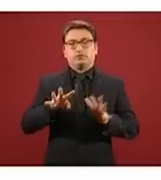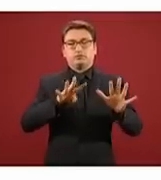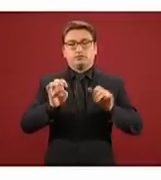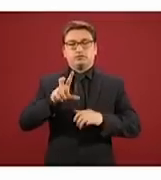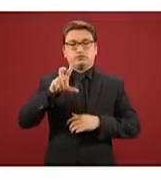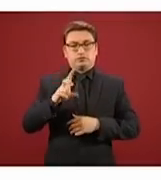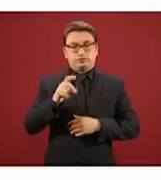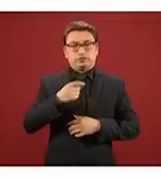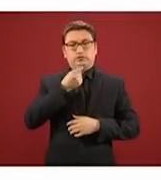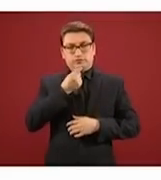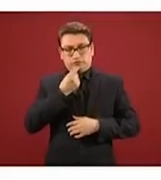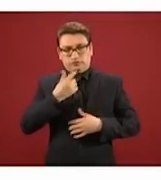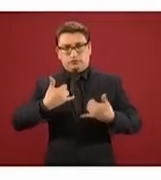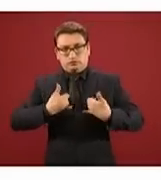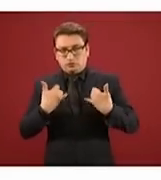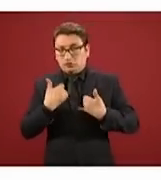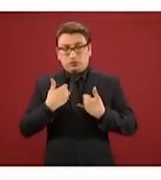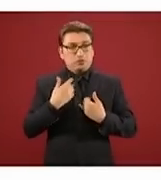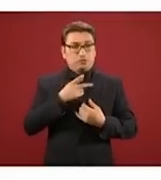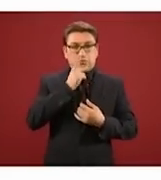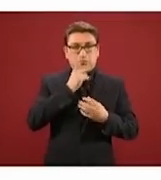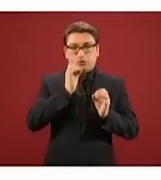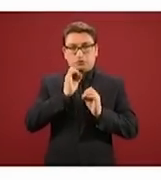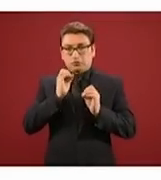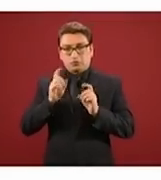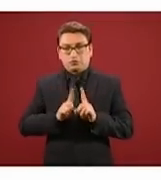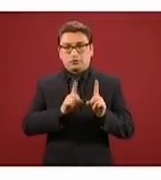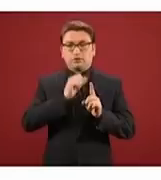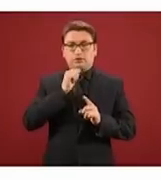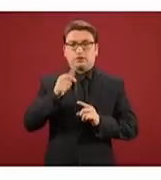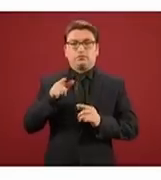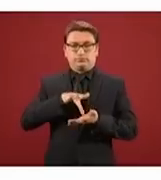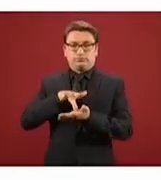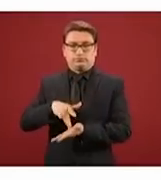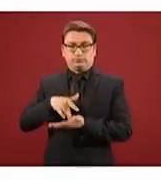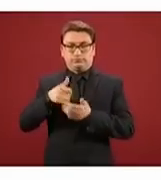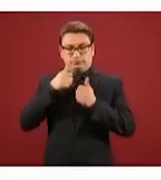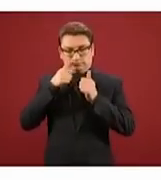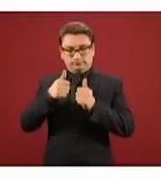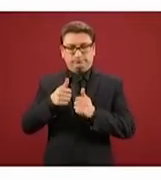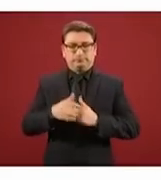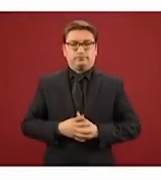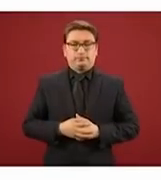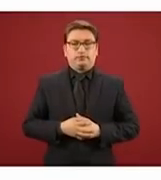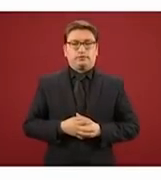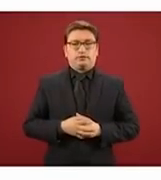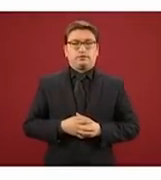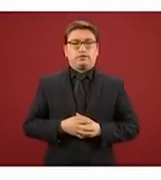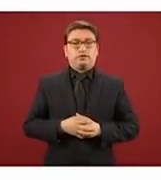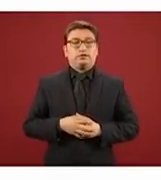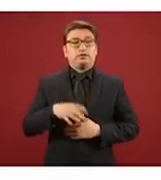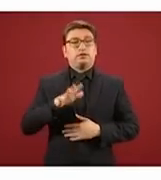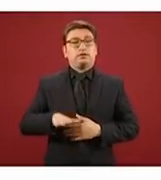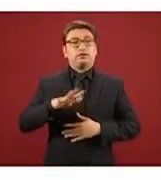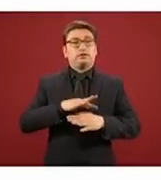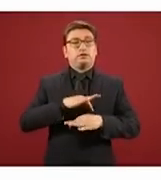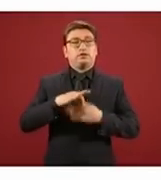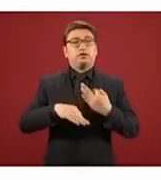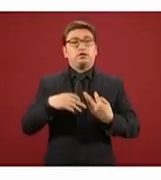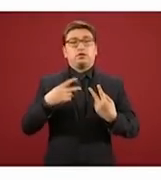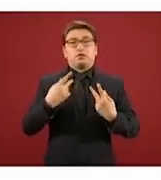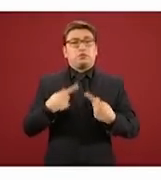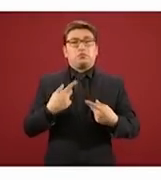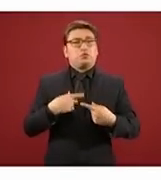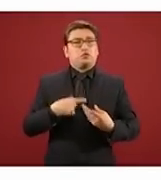adolescentes no acompañados fueron atendidos por el link de mí y el origen de las personas en